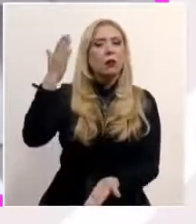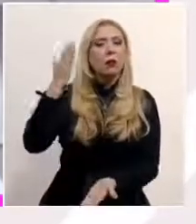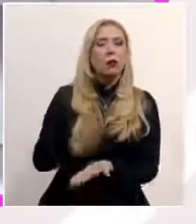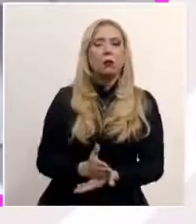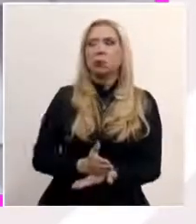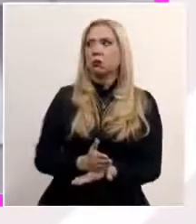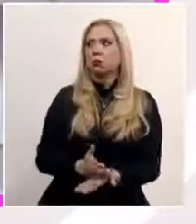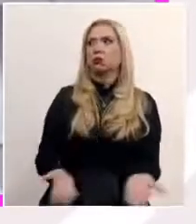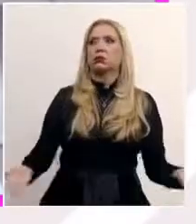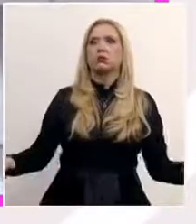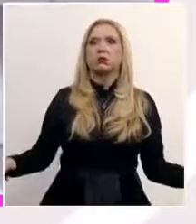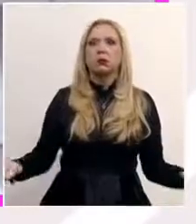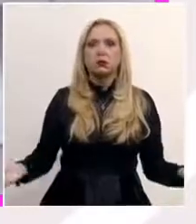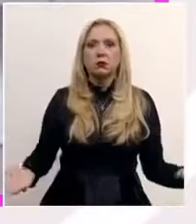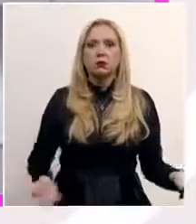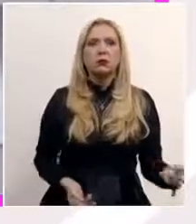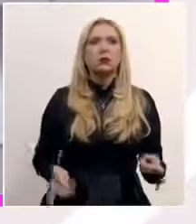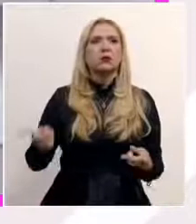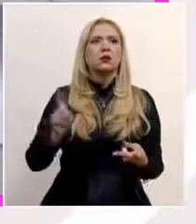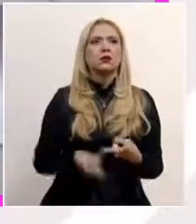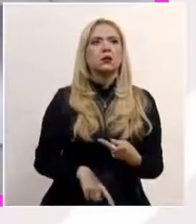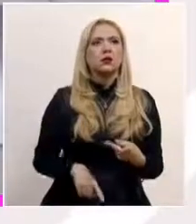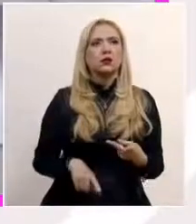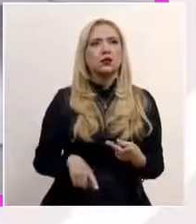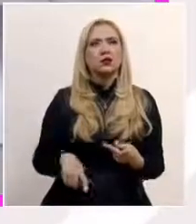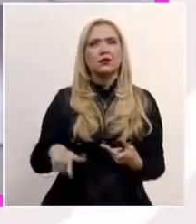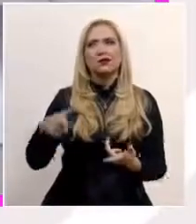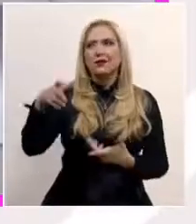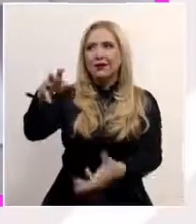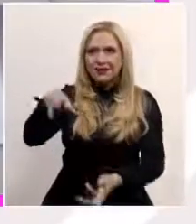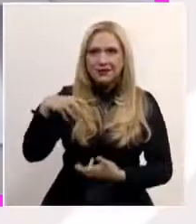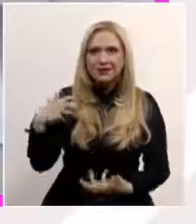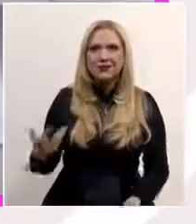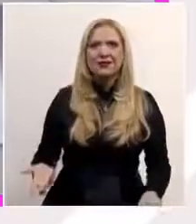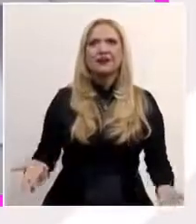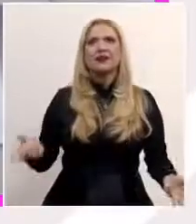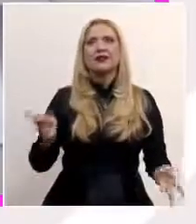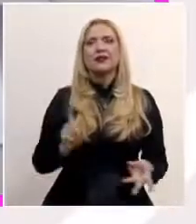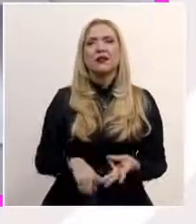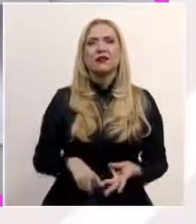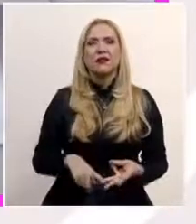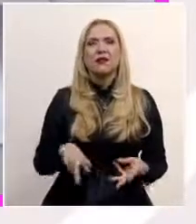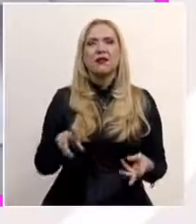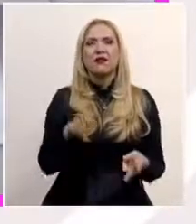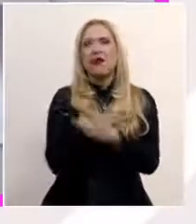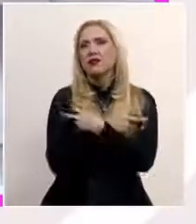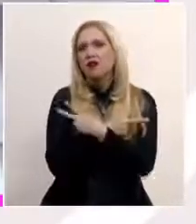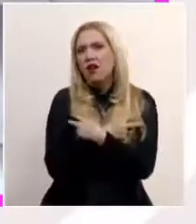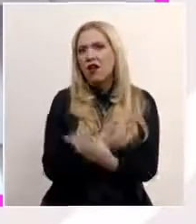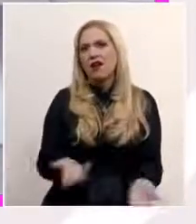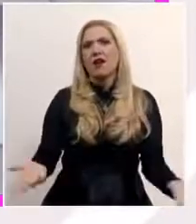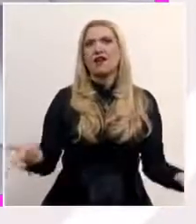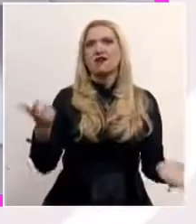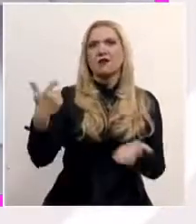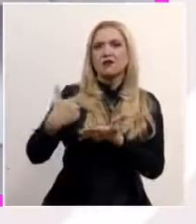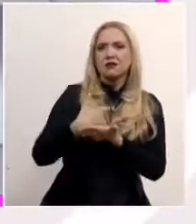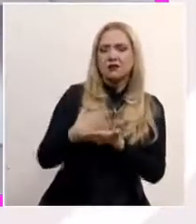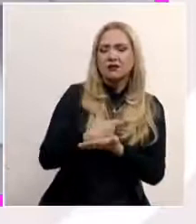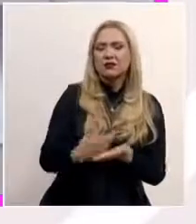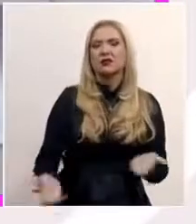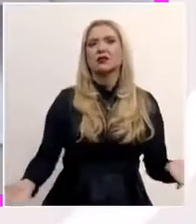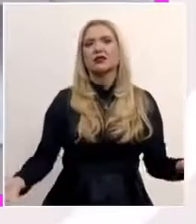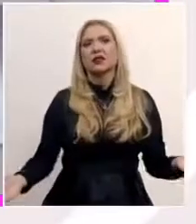digamos, otras facilidades que puede tener desde el empleo y, y, y bueno, o